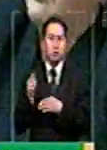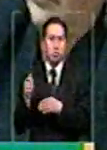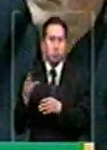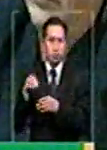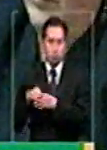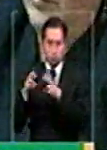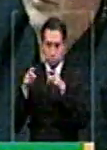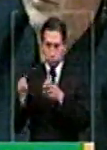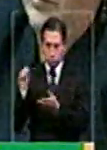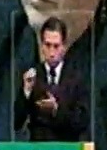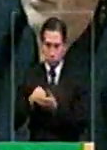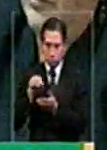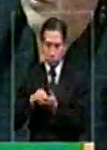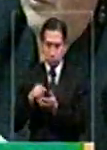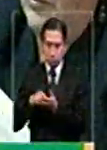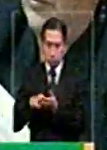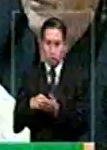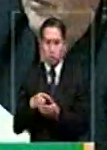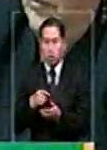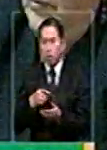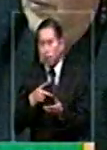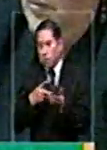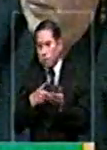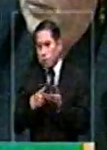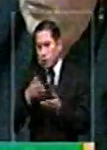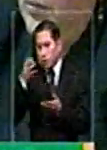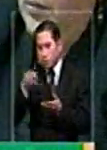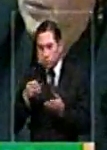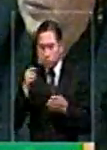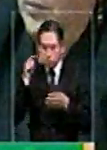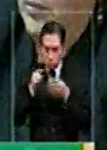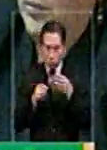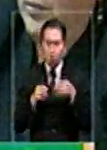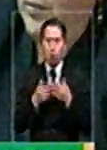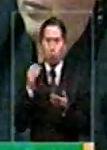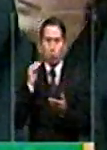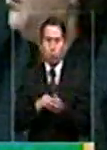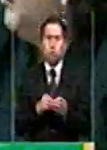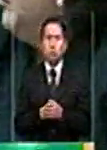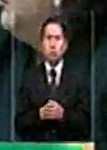para establecer la verdad histórica de los hechos.